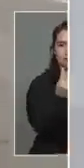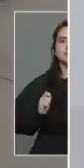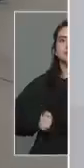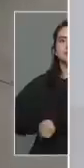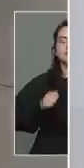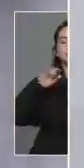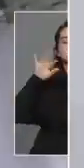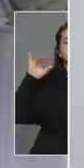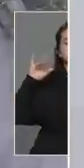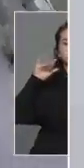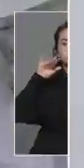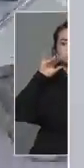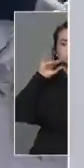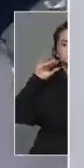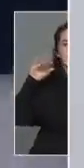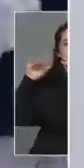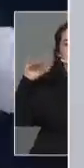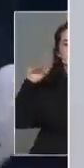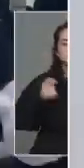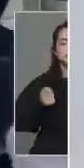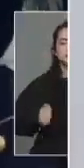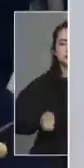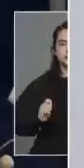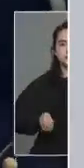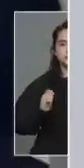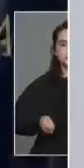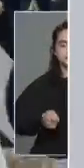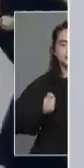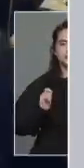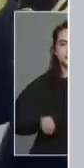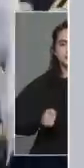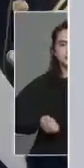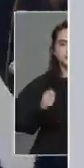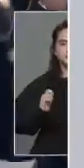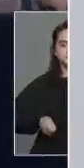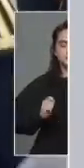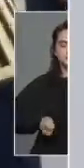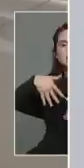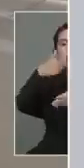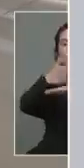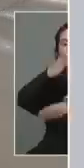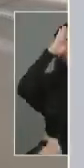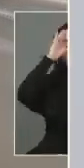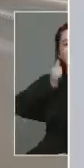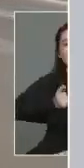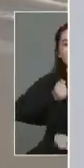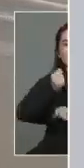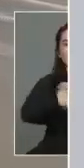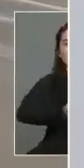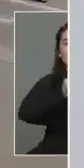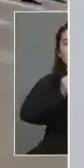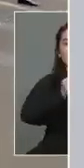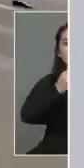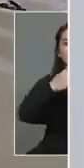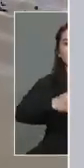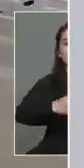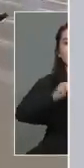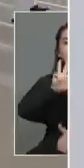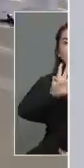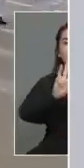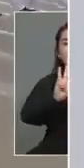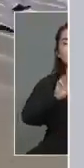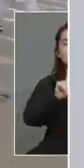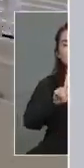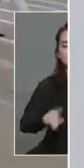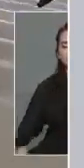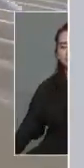continente y el mundo. Además, siempre entendiendo que el trabajo colaborativo en el marco del multilateralismo, el